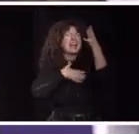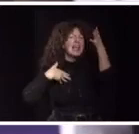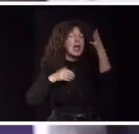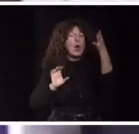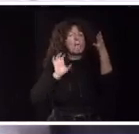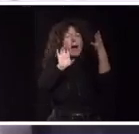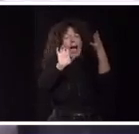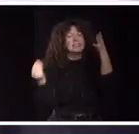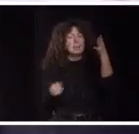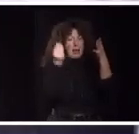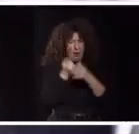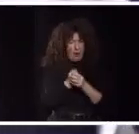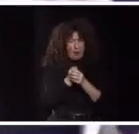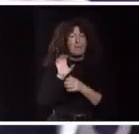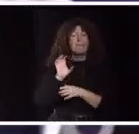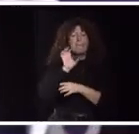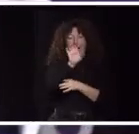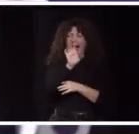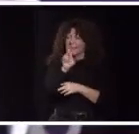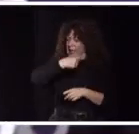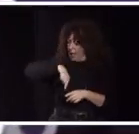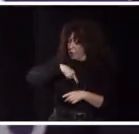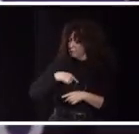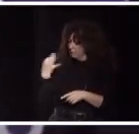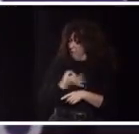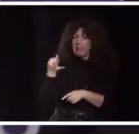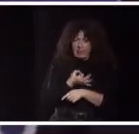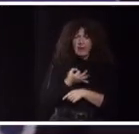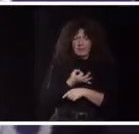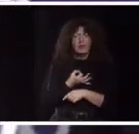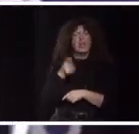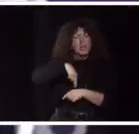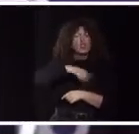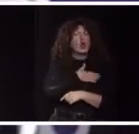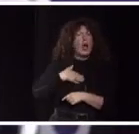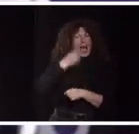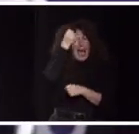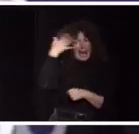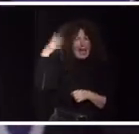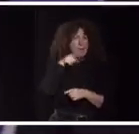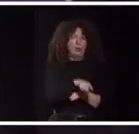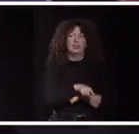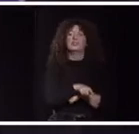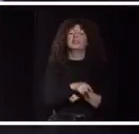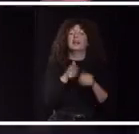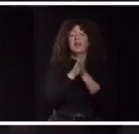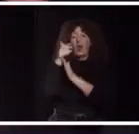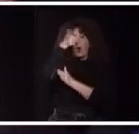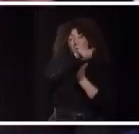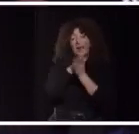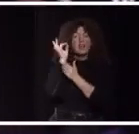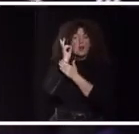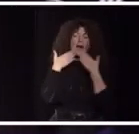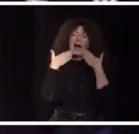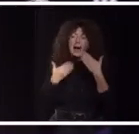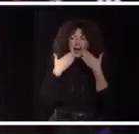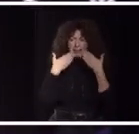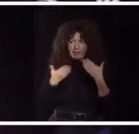país mejor, el país que merecemos y el país que queremos. Así que, compañeras y compañeras,